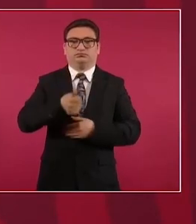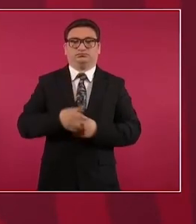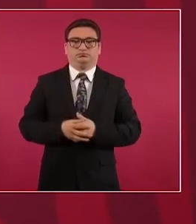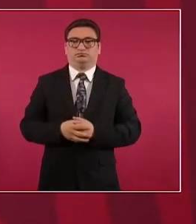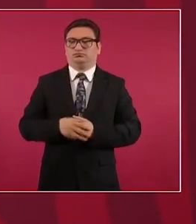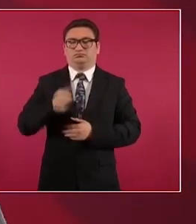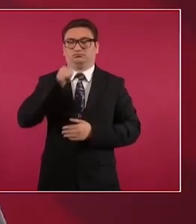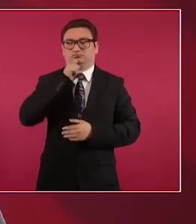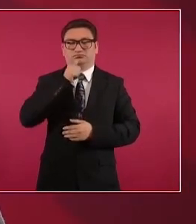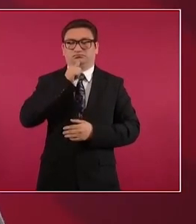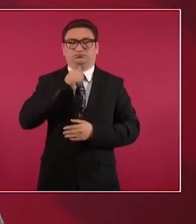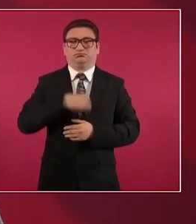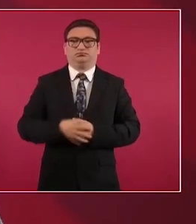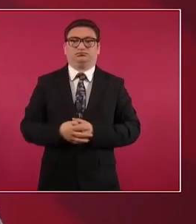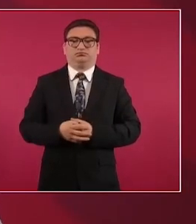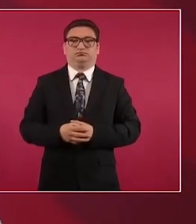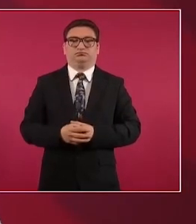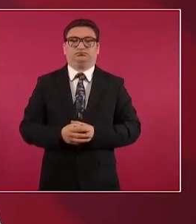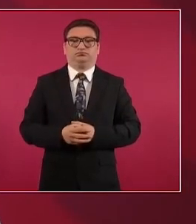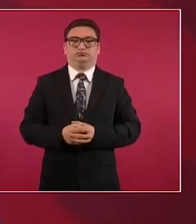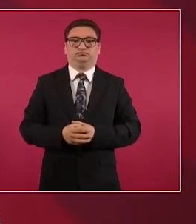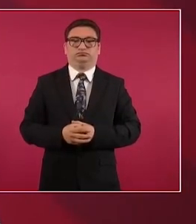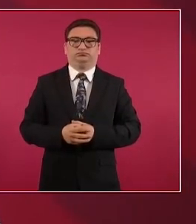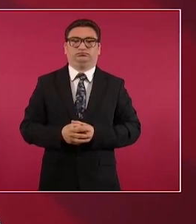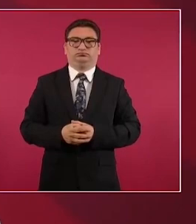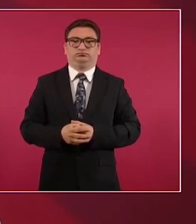en este propósito.